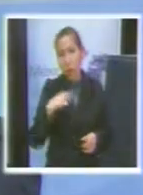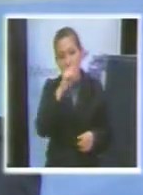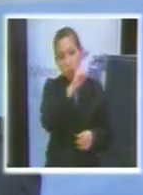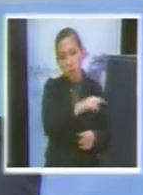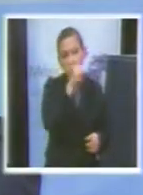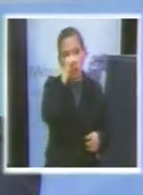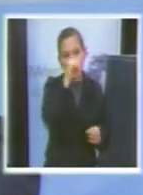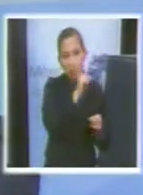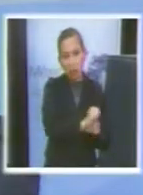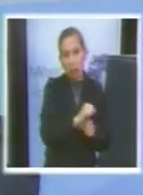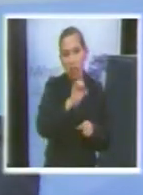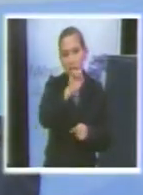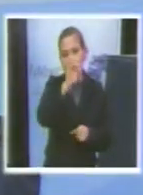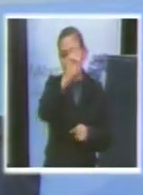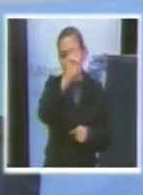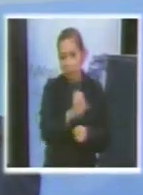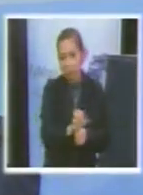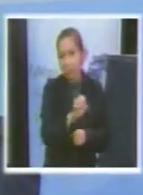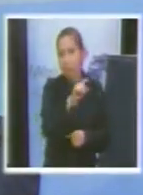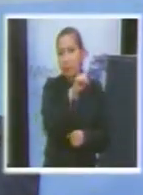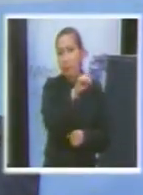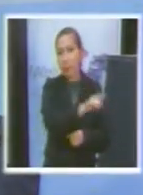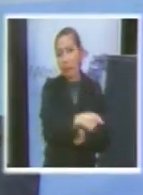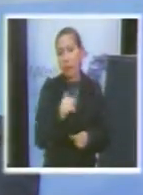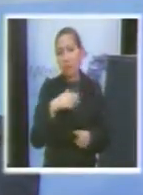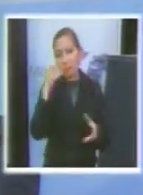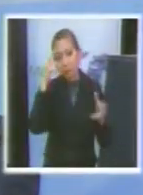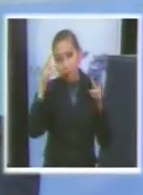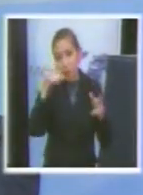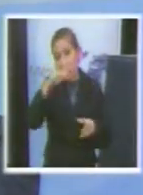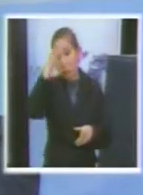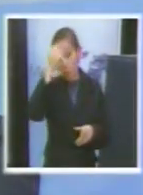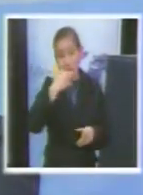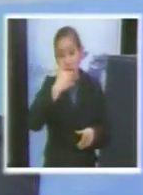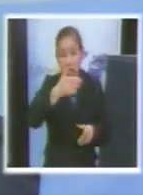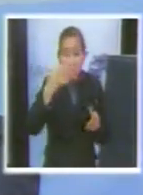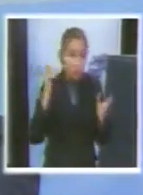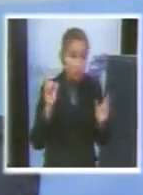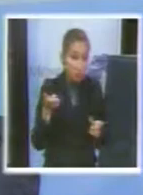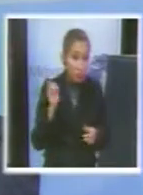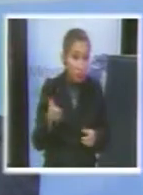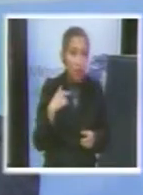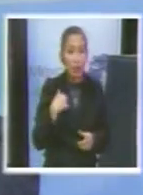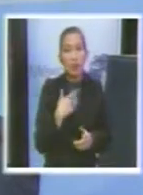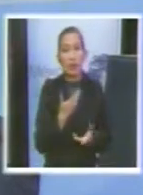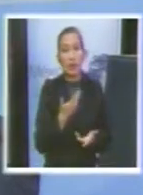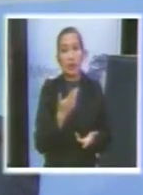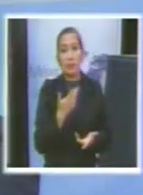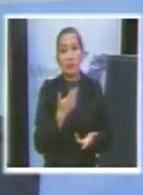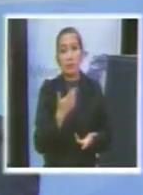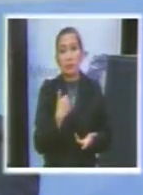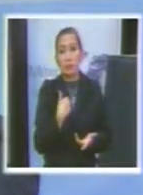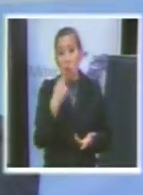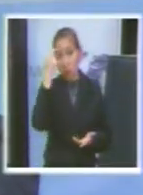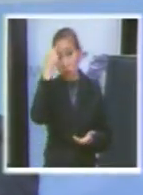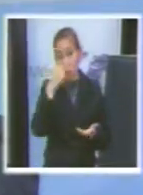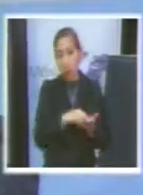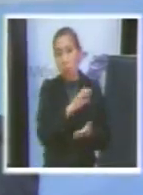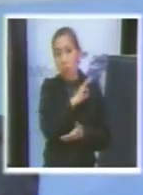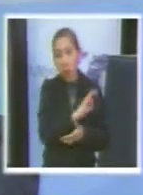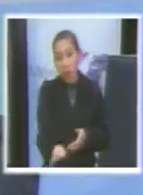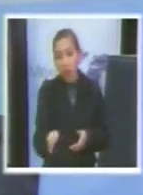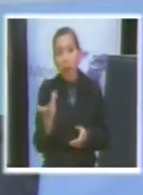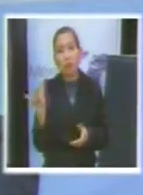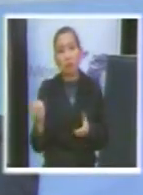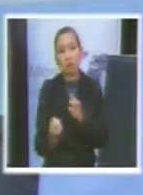de la Secretaría de Relaciones Exteriores, que saludamos este acuerdo y esperamos que pueda